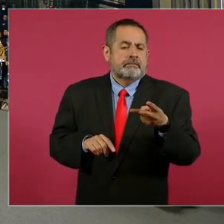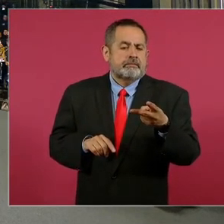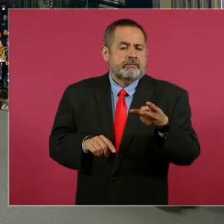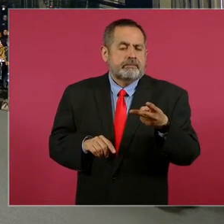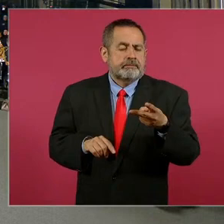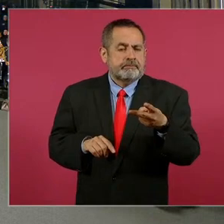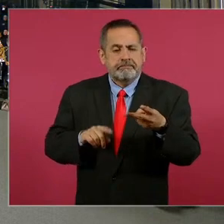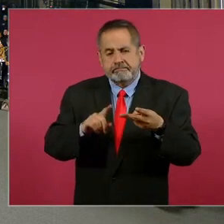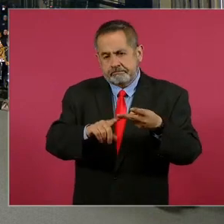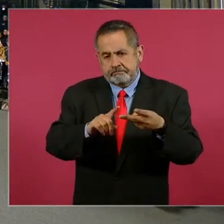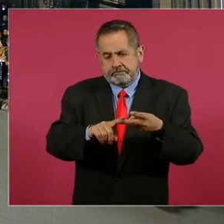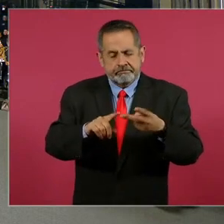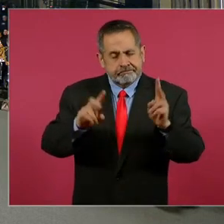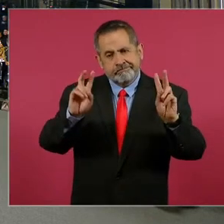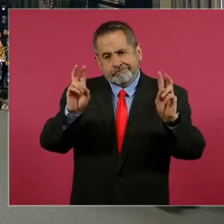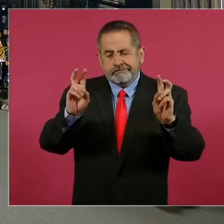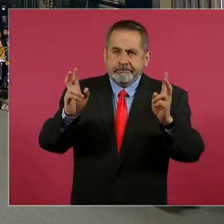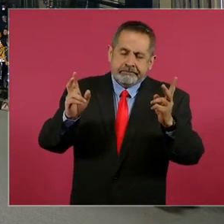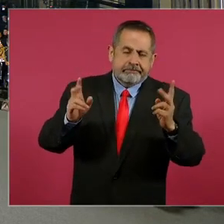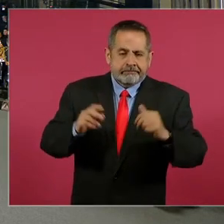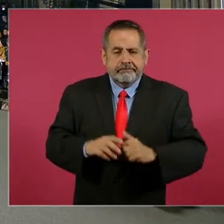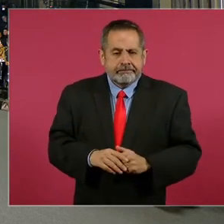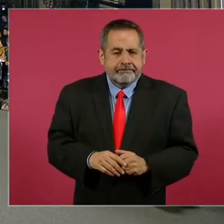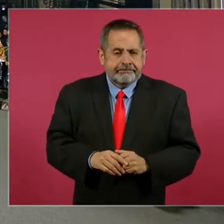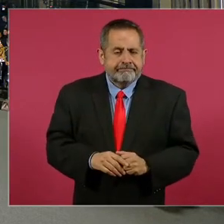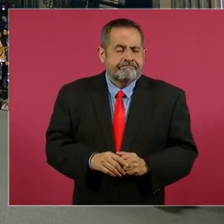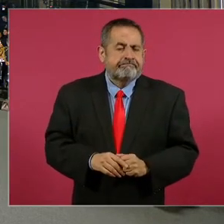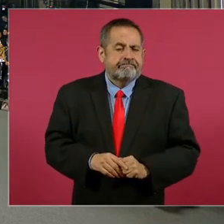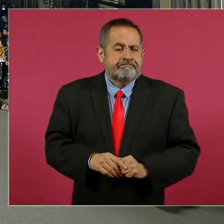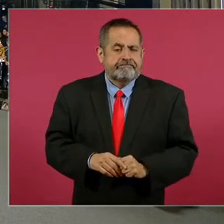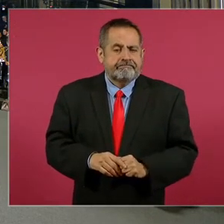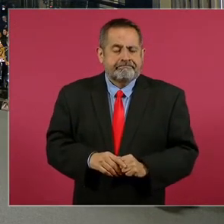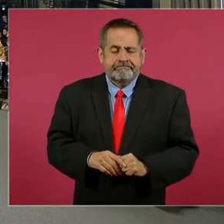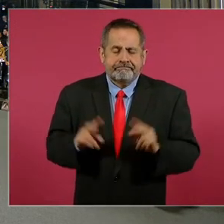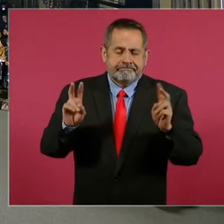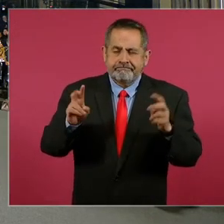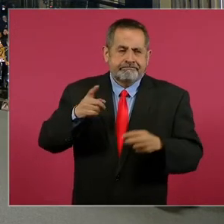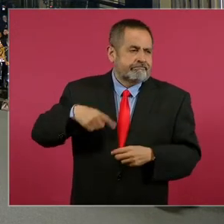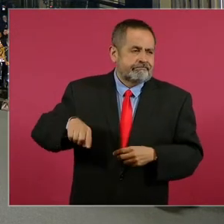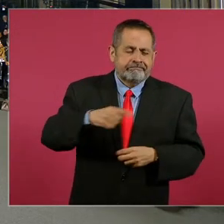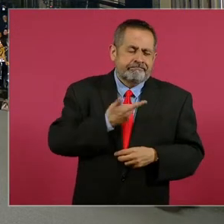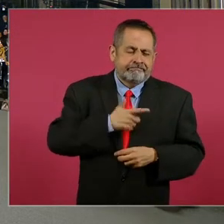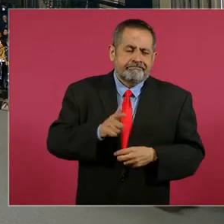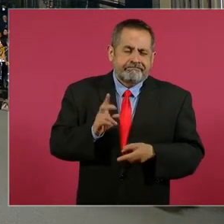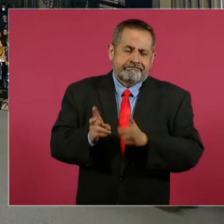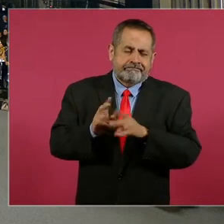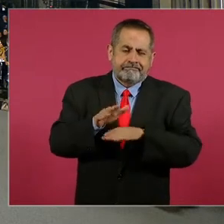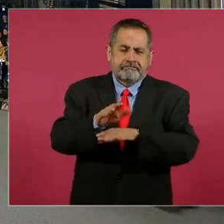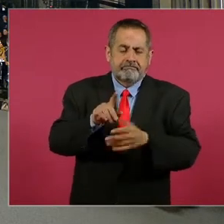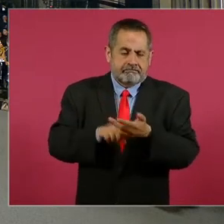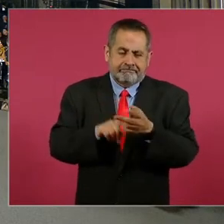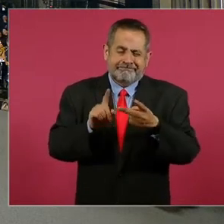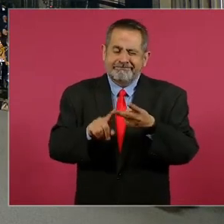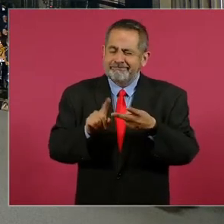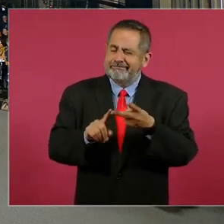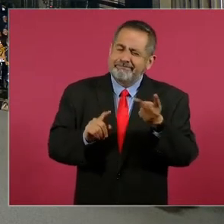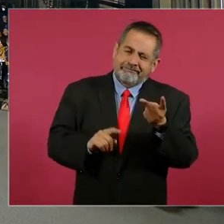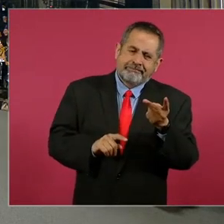pues es de los temas que poco gusta mencionar aquí por el